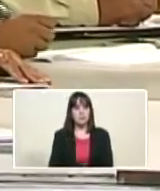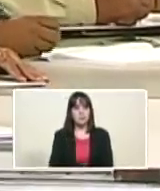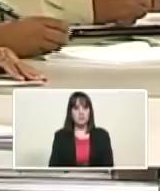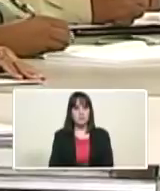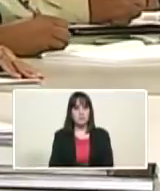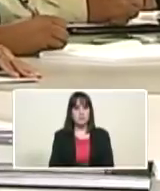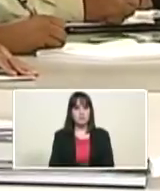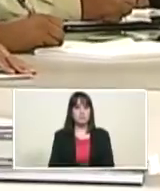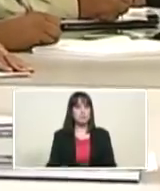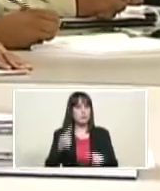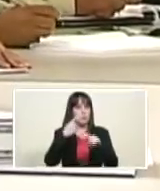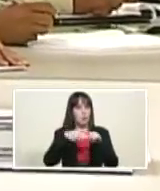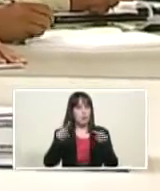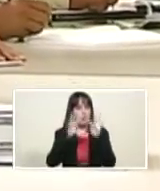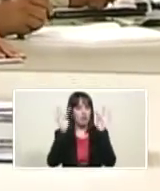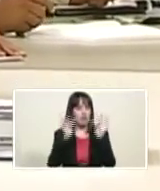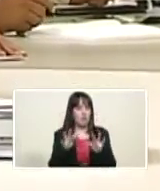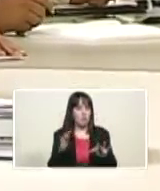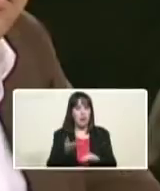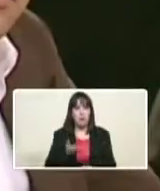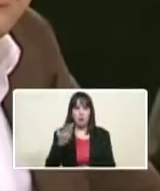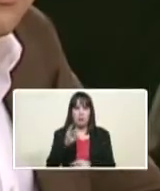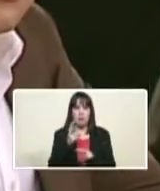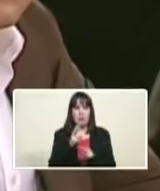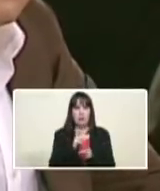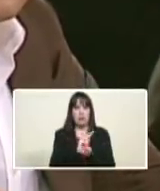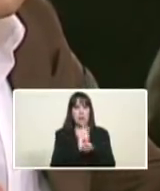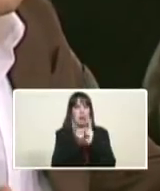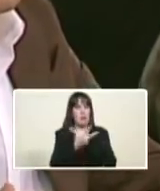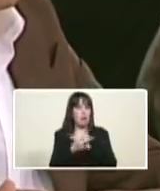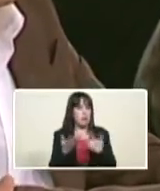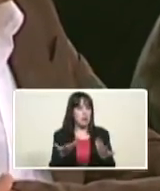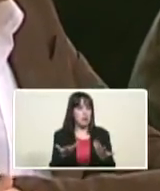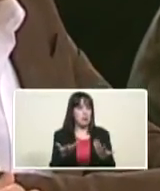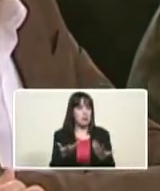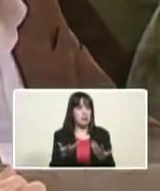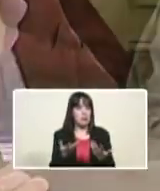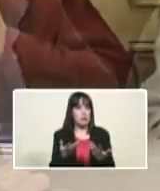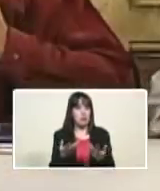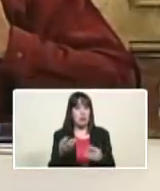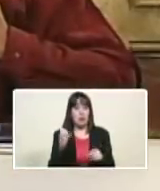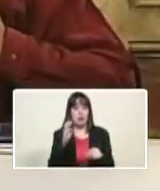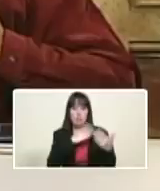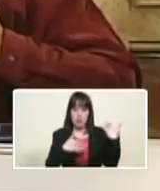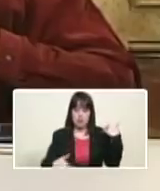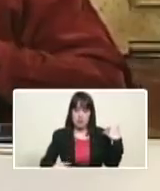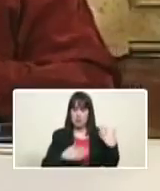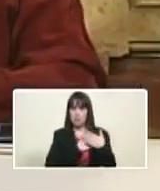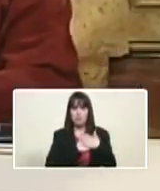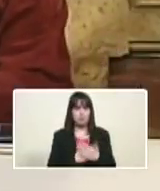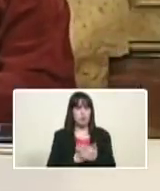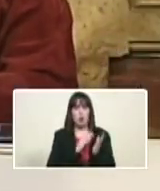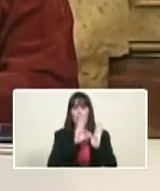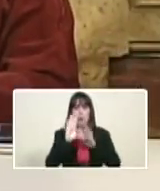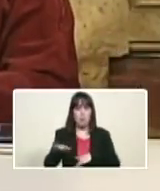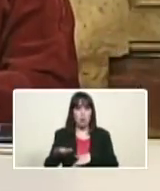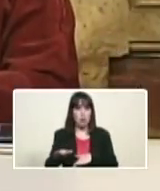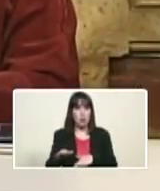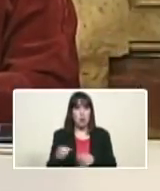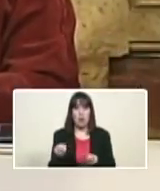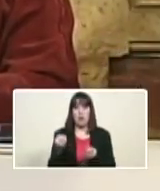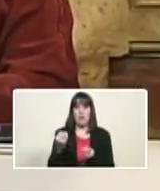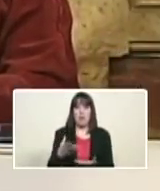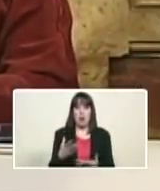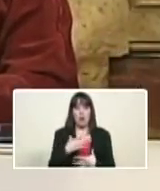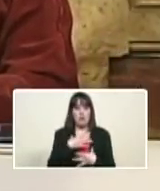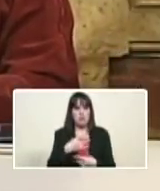Entre otras variables, importante, porque aquí hay un presidente obrero que así lo va a garantizar. Aquí no hay un presidente garantizándole los intereses